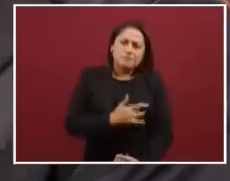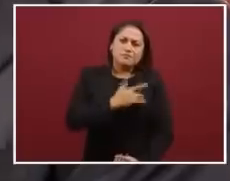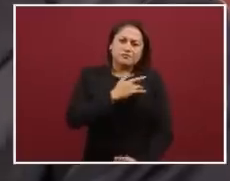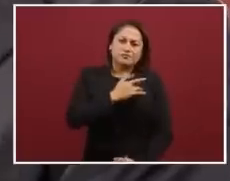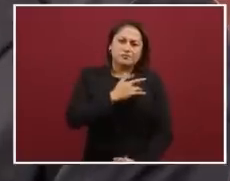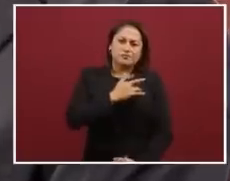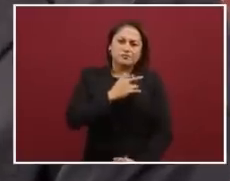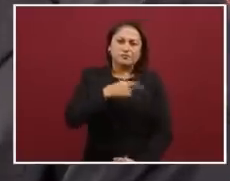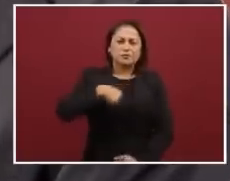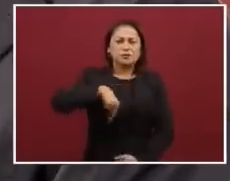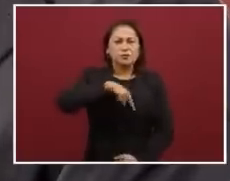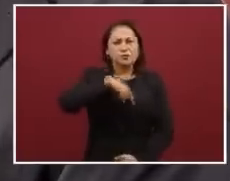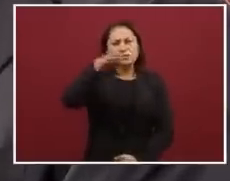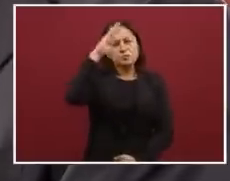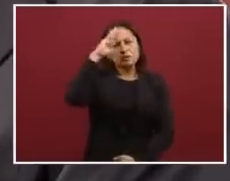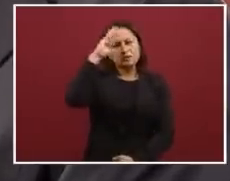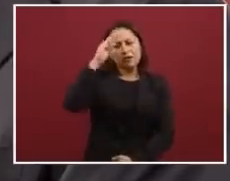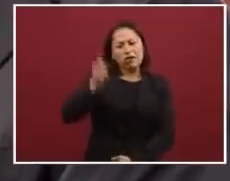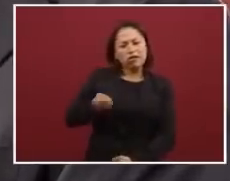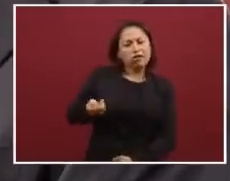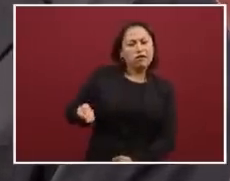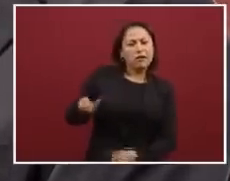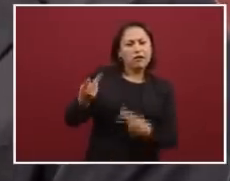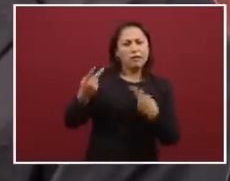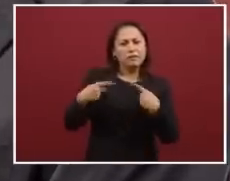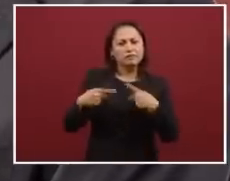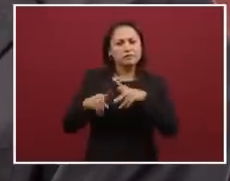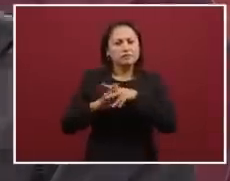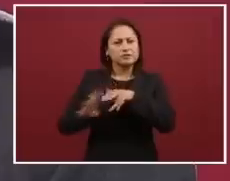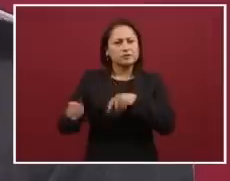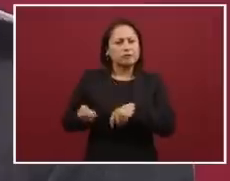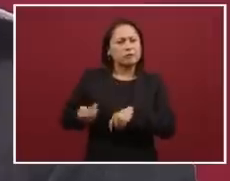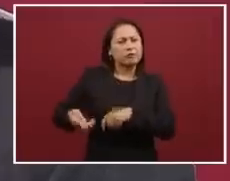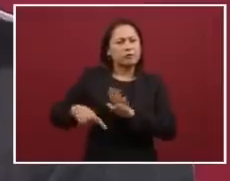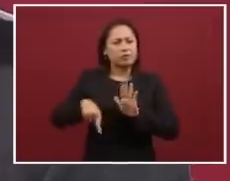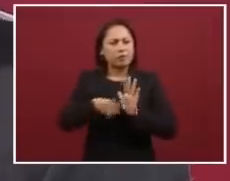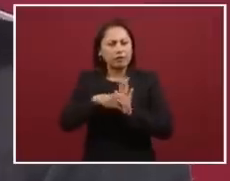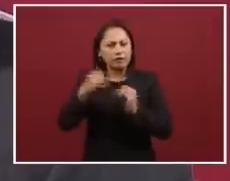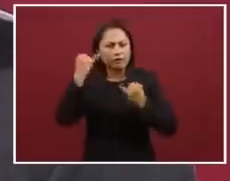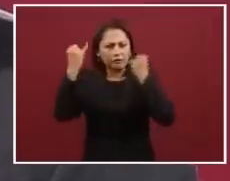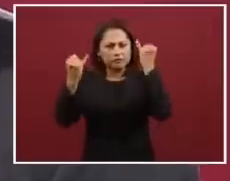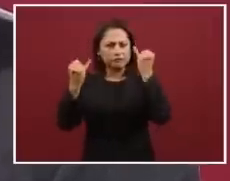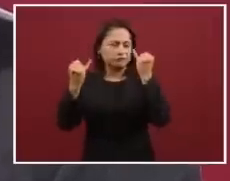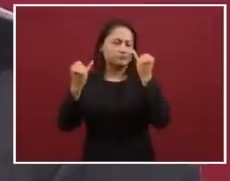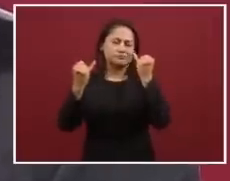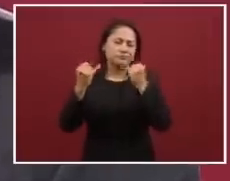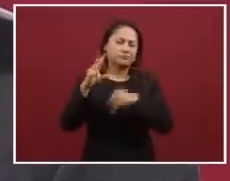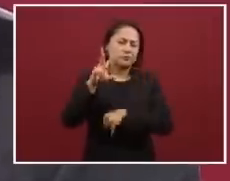los migrantes, porque eso también es muy dado a las derechas,